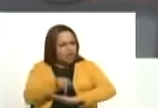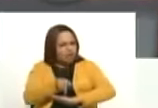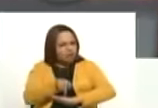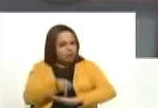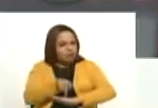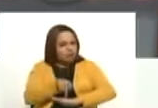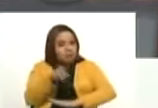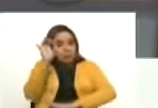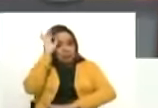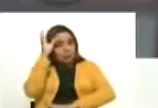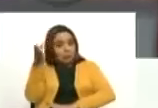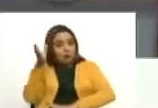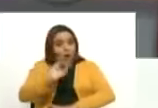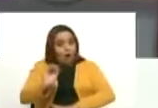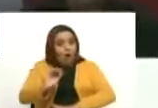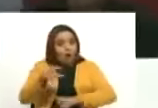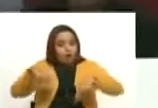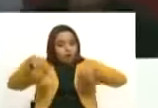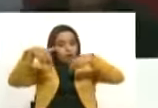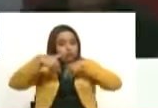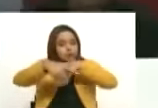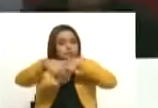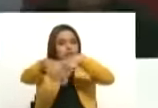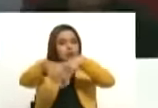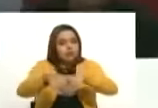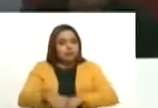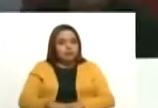O en los próceres, ¿verdad? Claro, y detrás de cada uno,